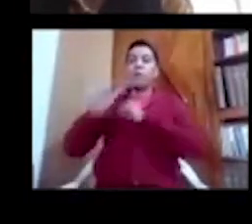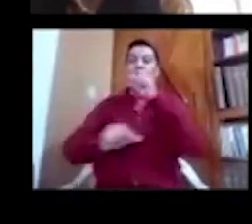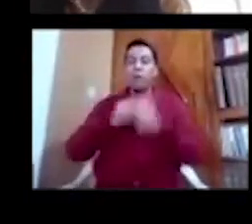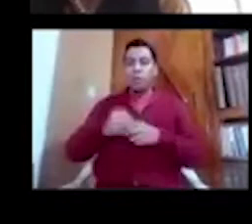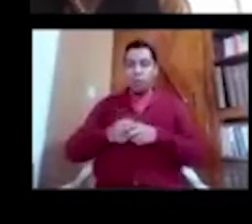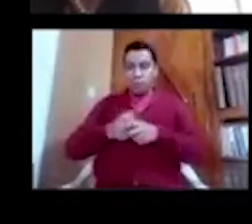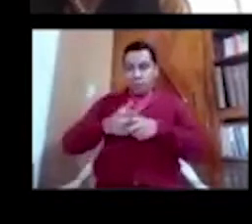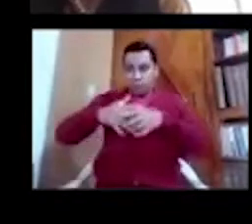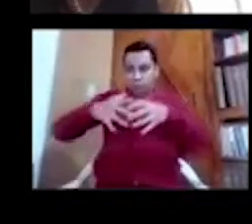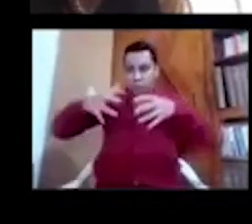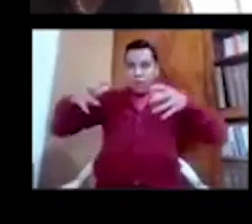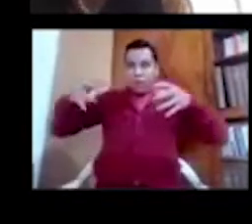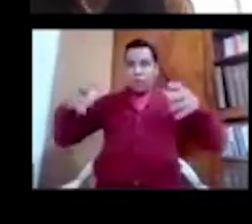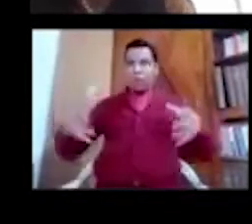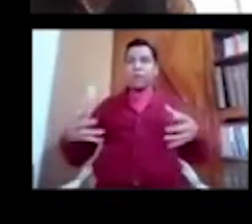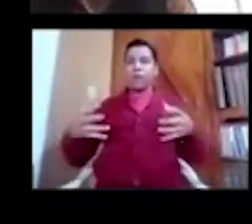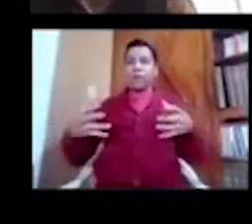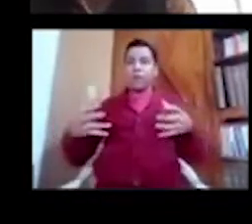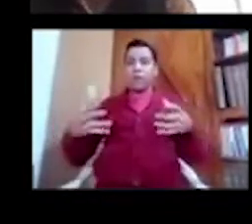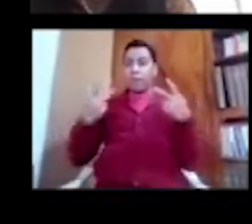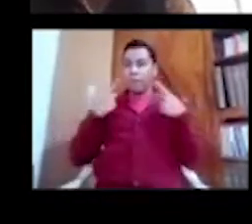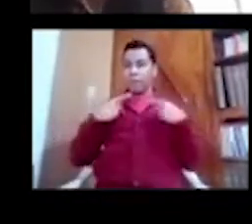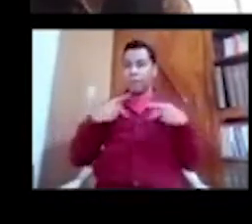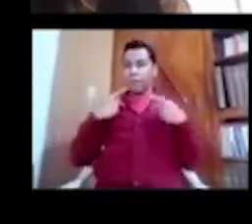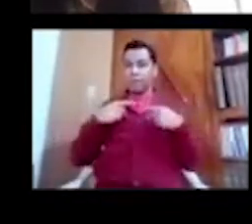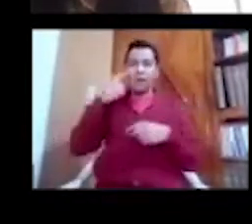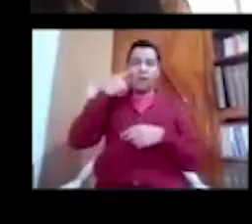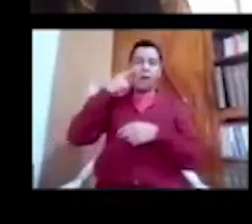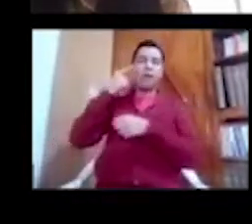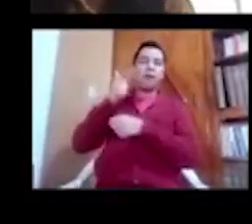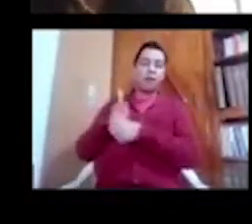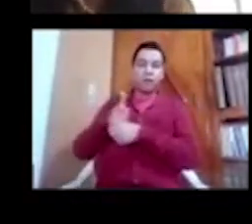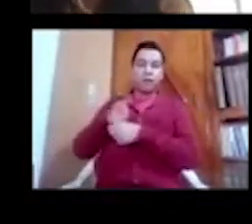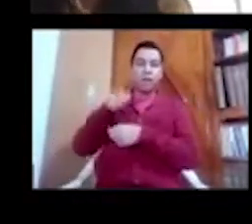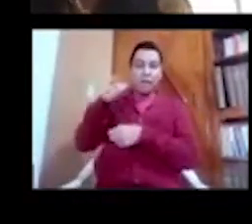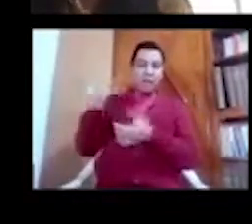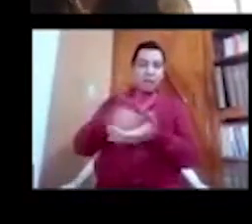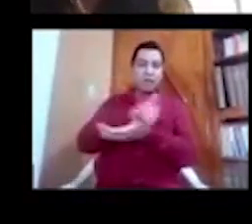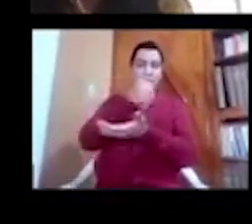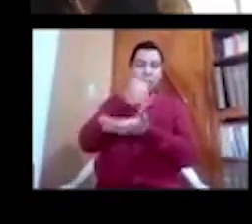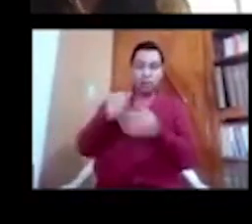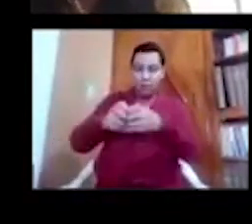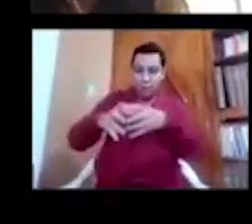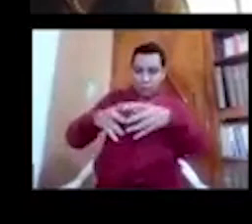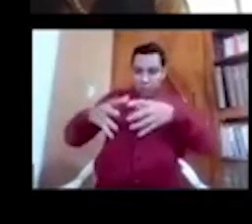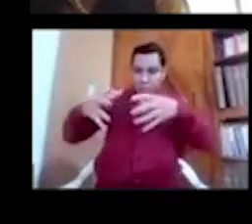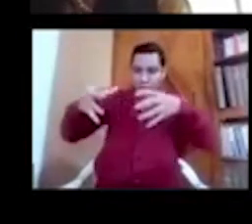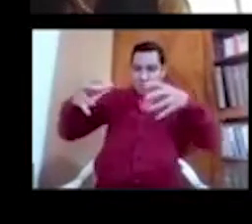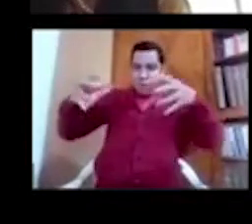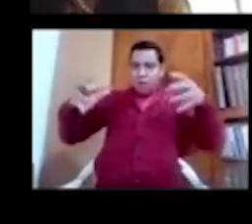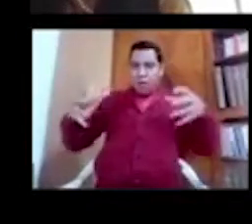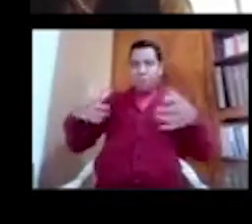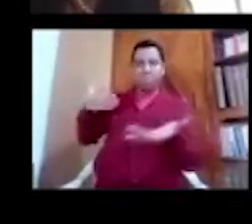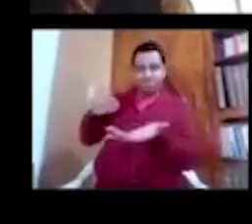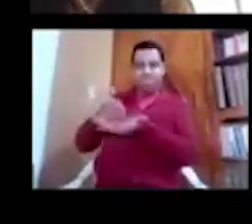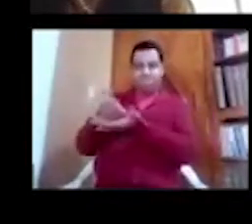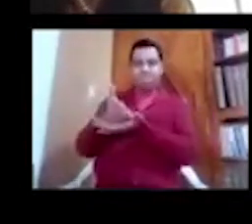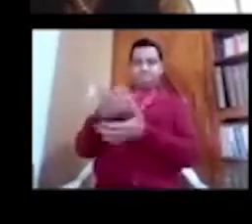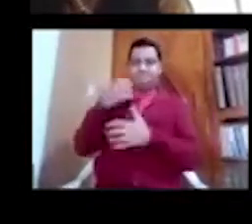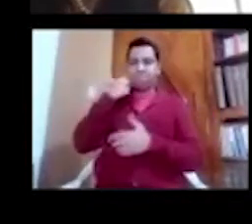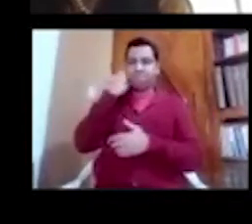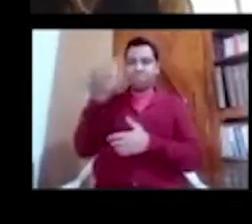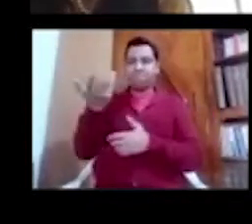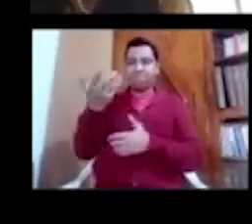que sean deseables para ser conquistadas y en cierto momento van a ser,